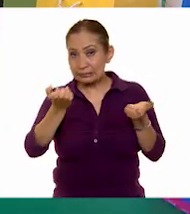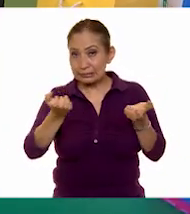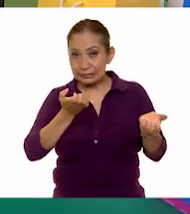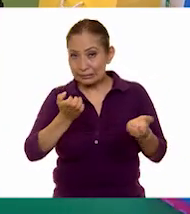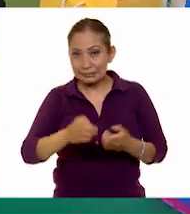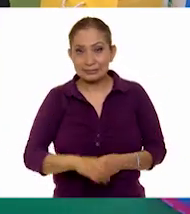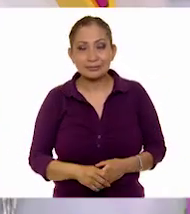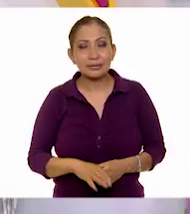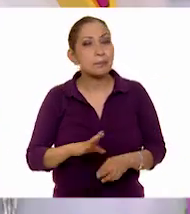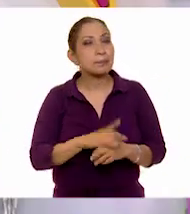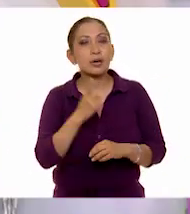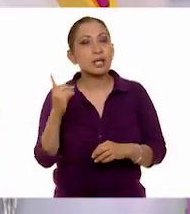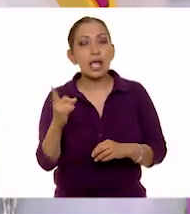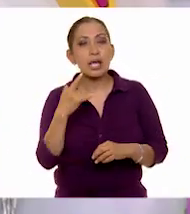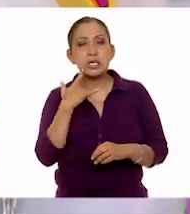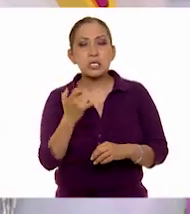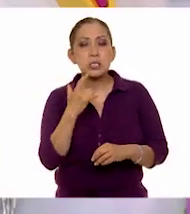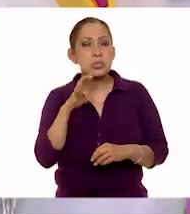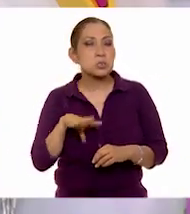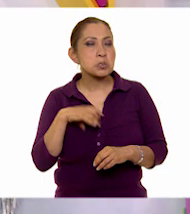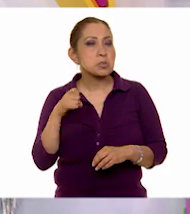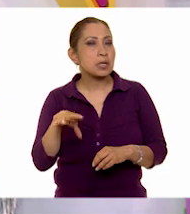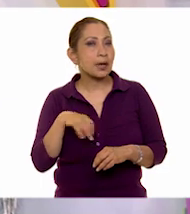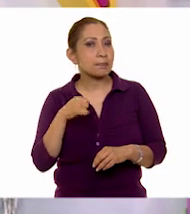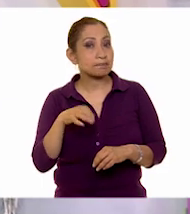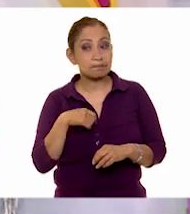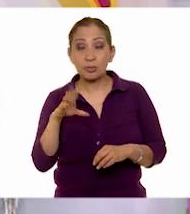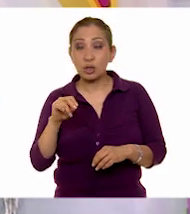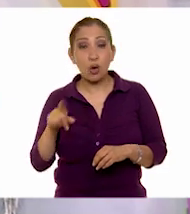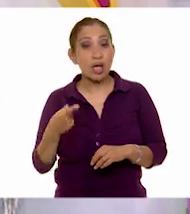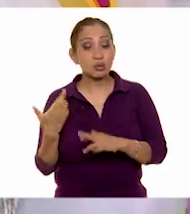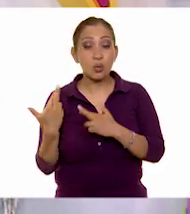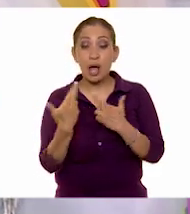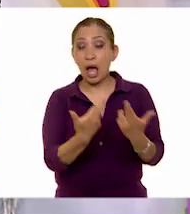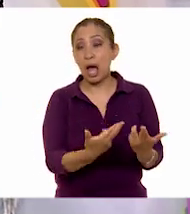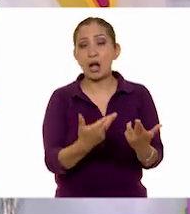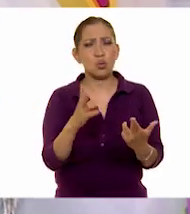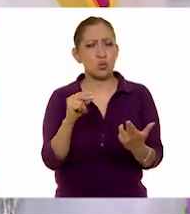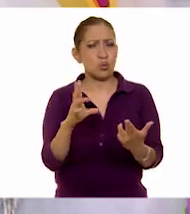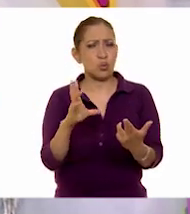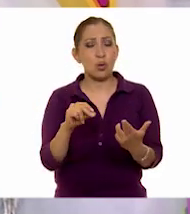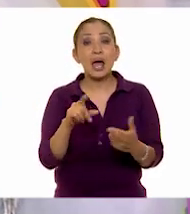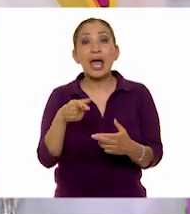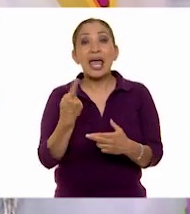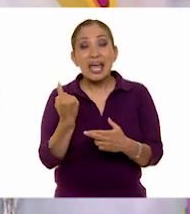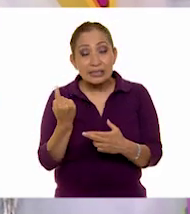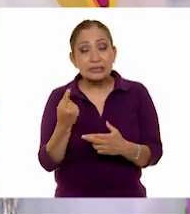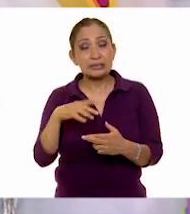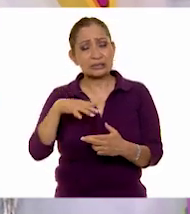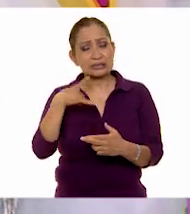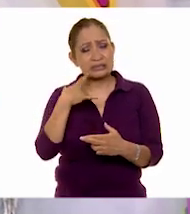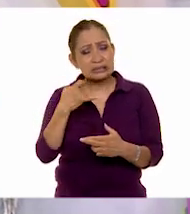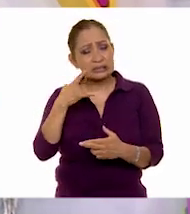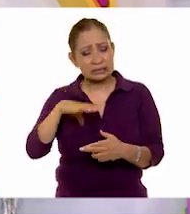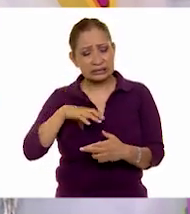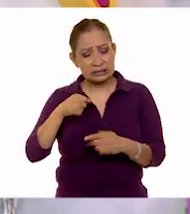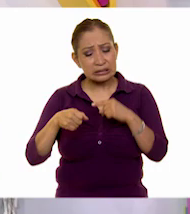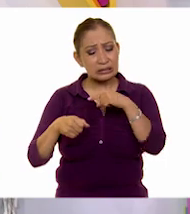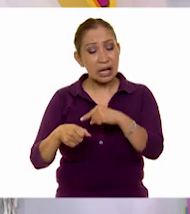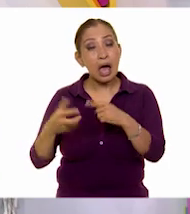ejercitarnos, porque la perseverancia no es un don o un regalo. La perseverancia